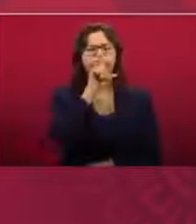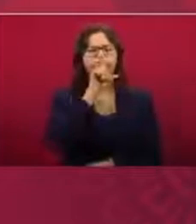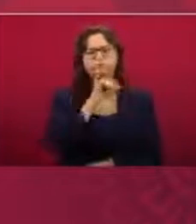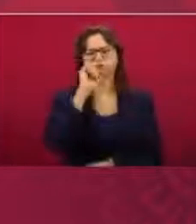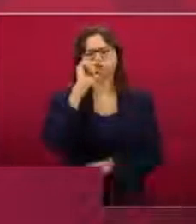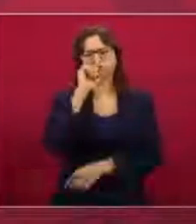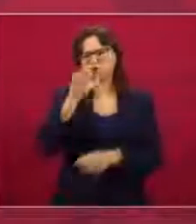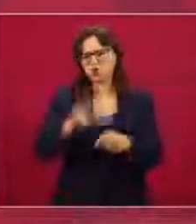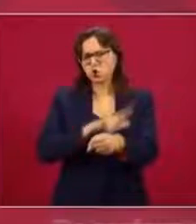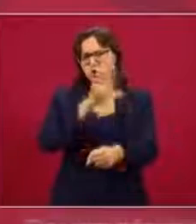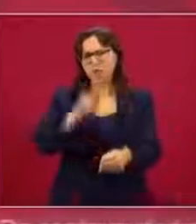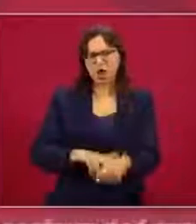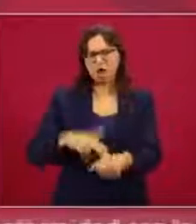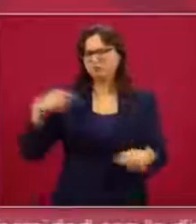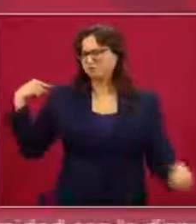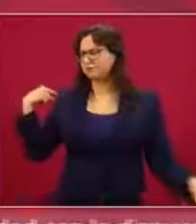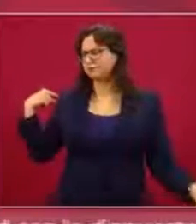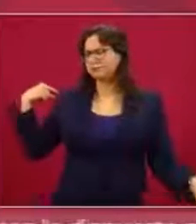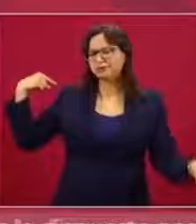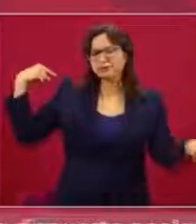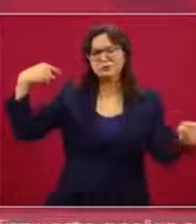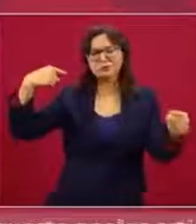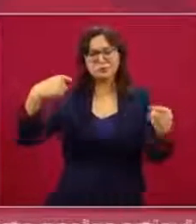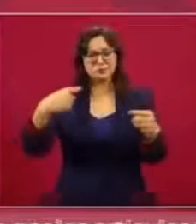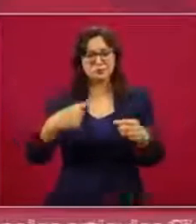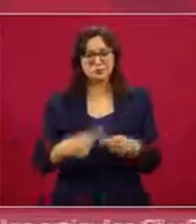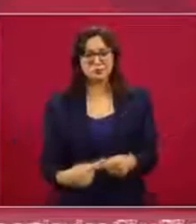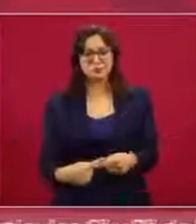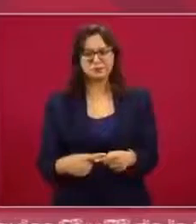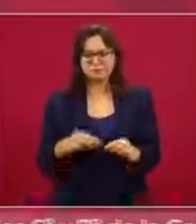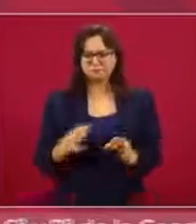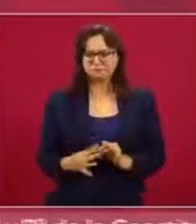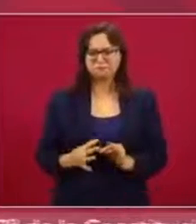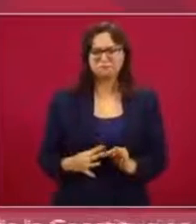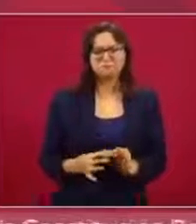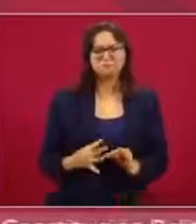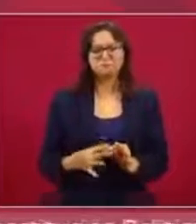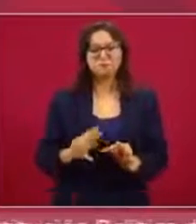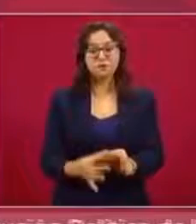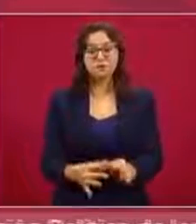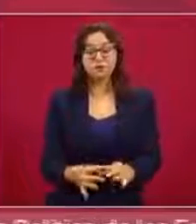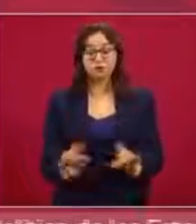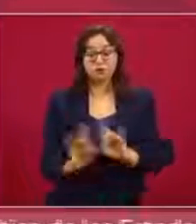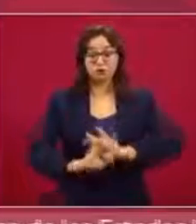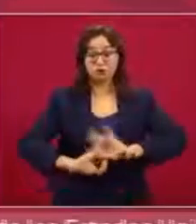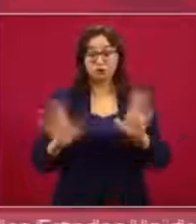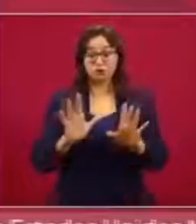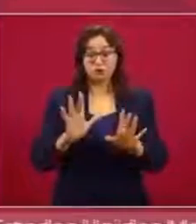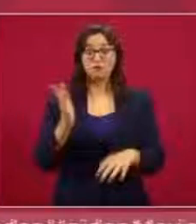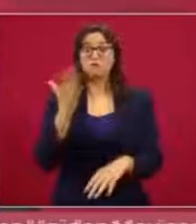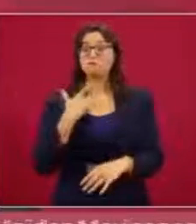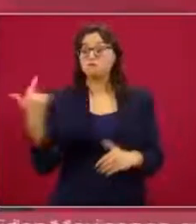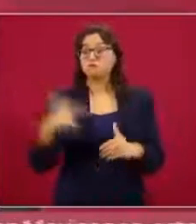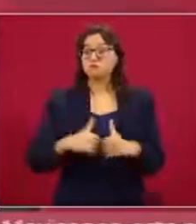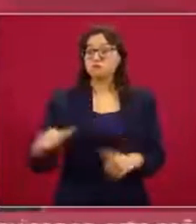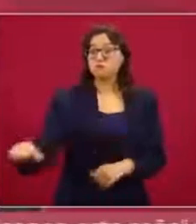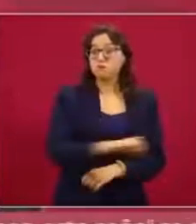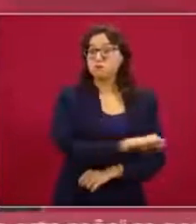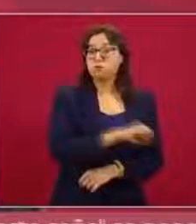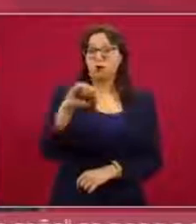desde que llegamos al gobierno no ha habido gasolinazos ni habrá